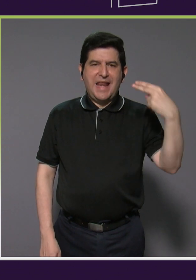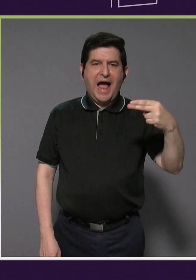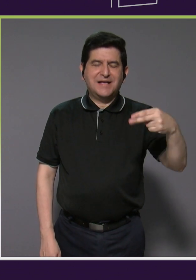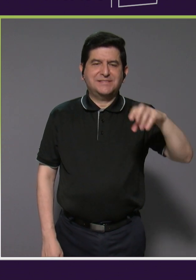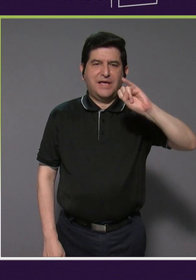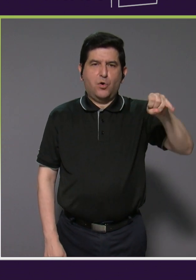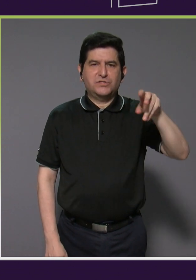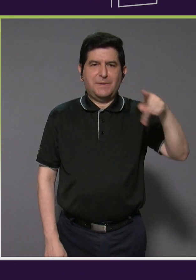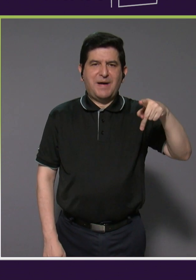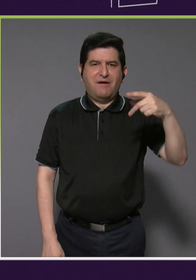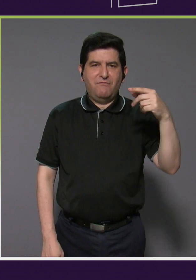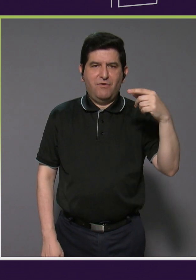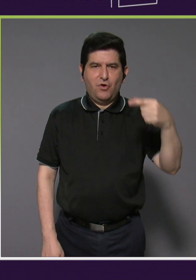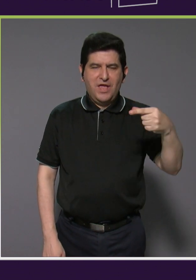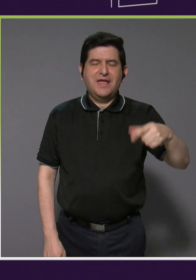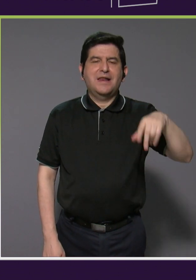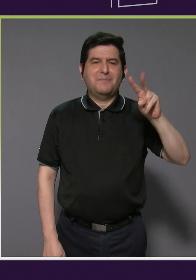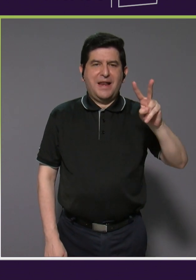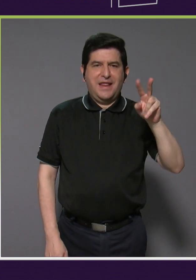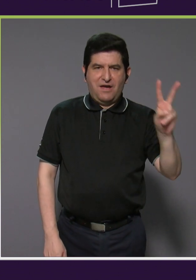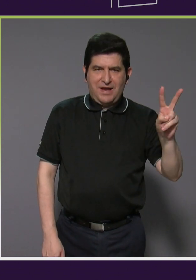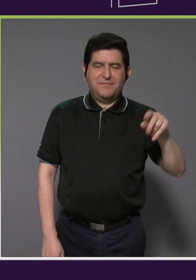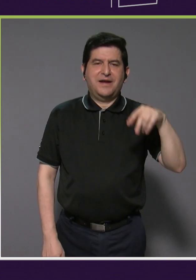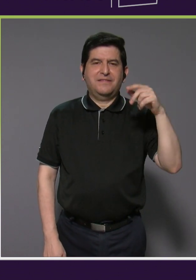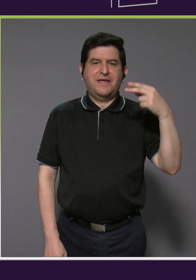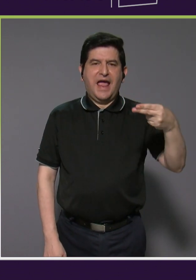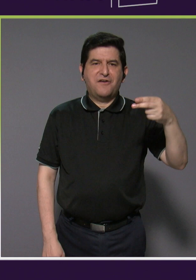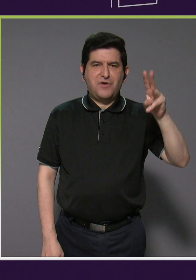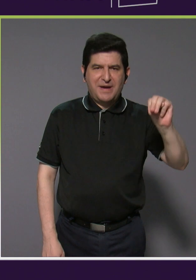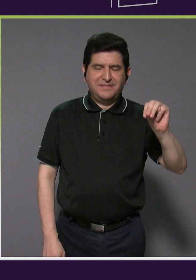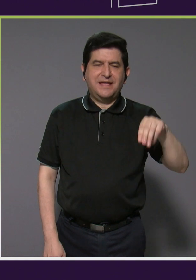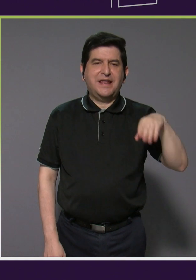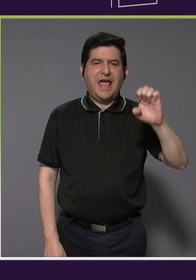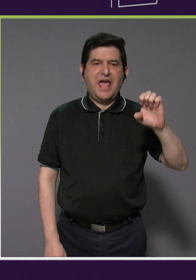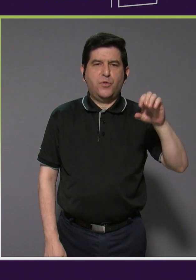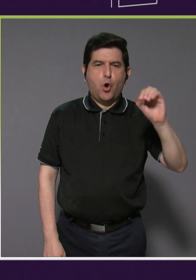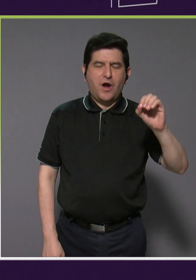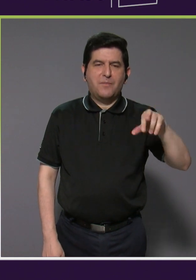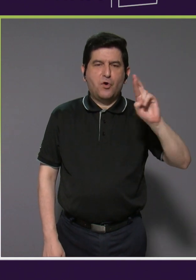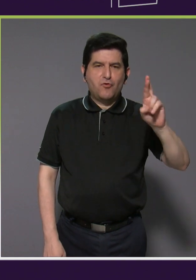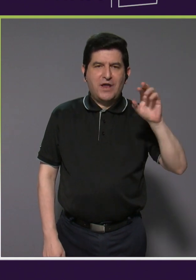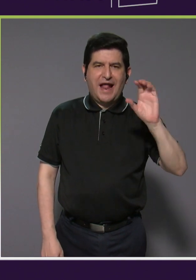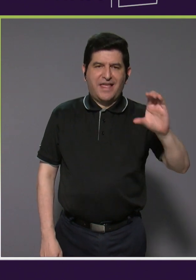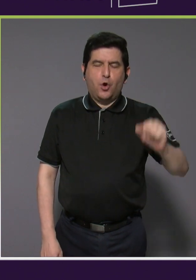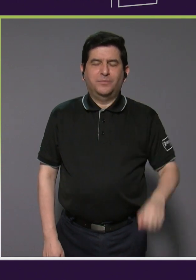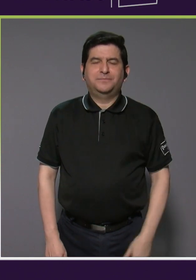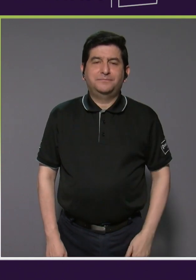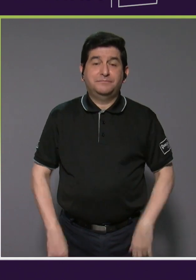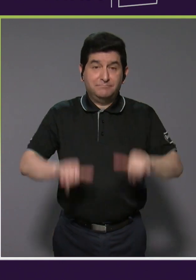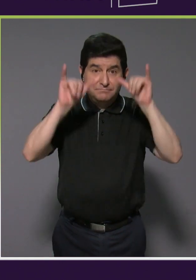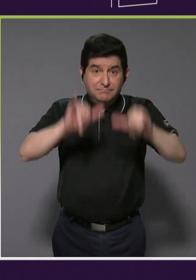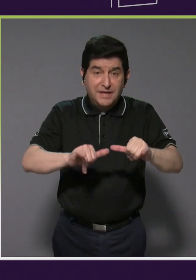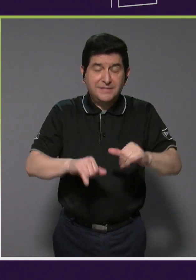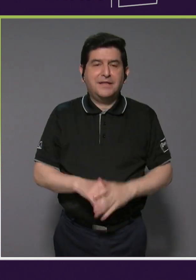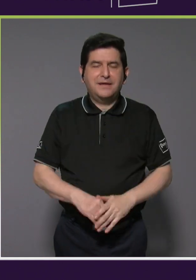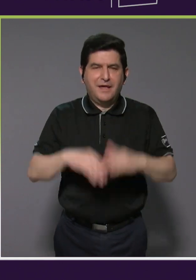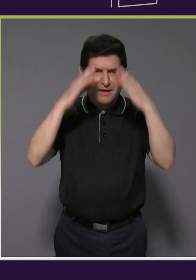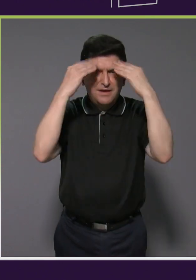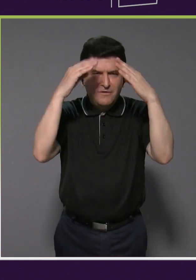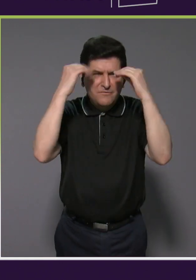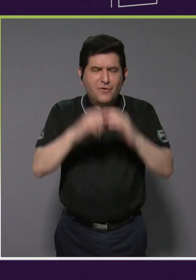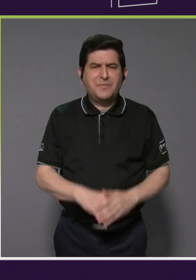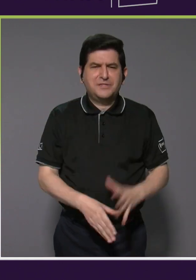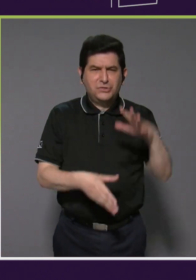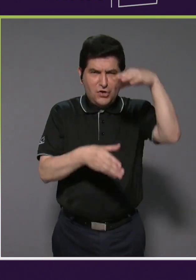José Pablo Gil, Valeria Valverde, Henry Martínez, Edwin Ocampo y Roy Calderón. Para mantenerse al día con lo más destacado sobre